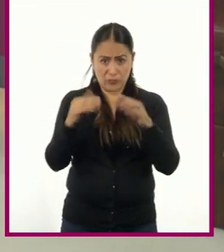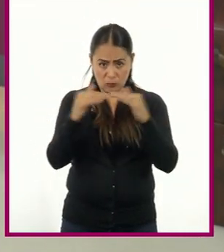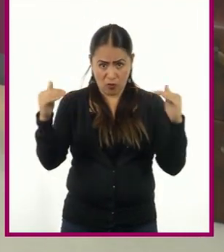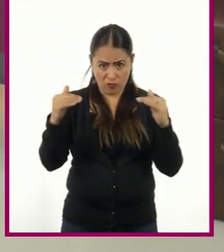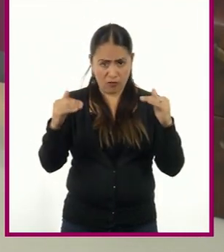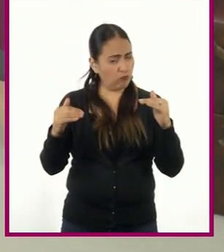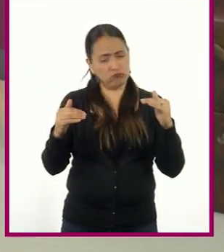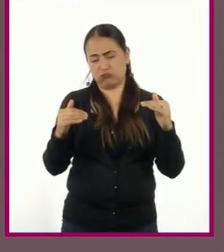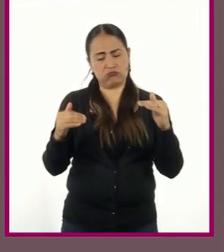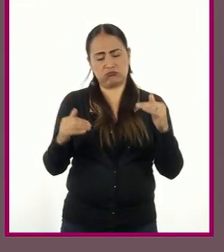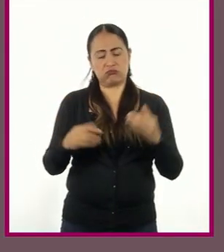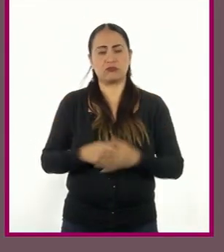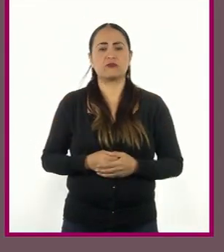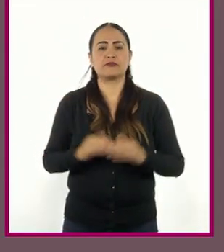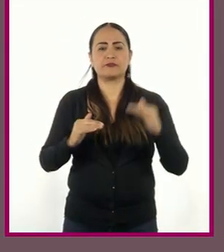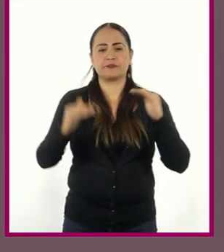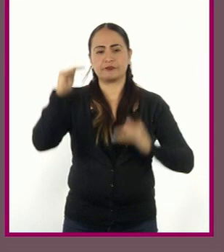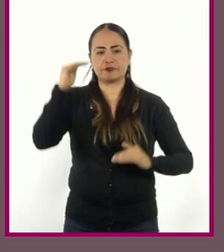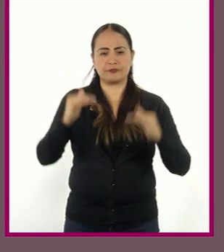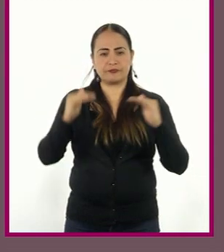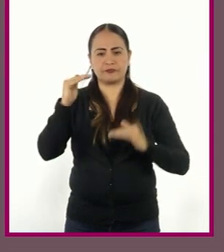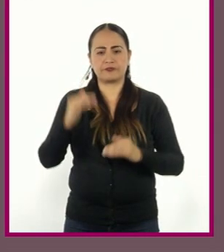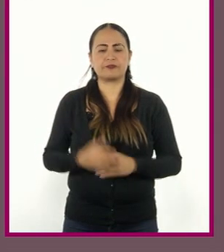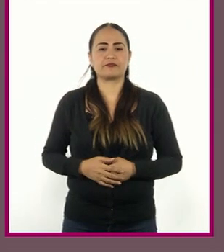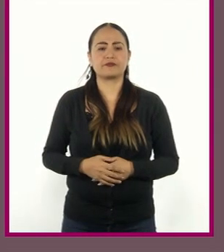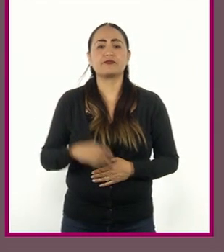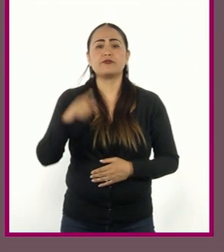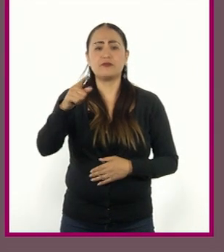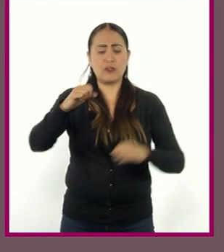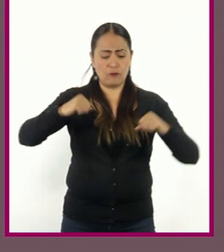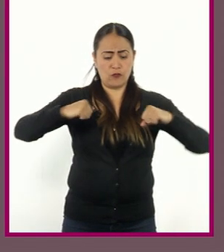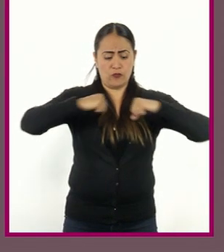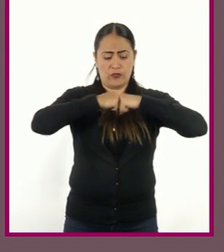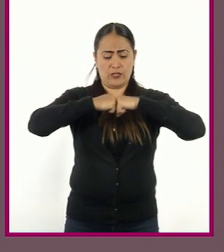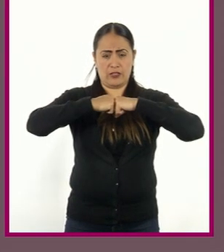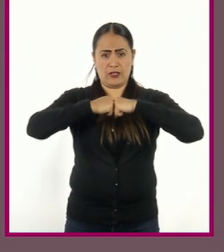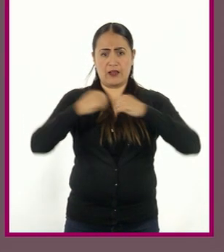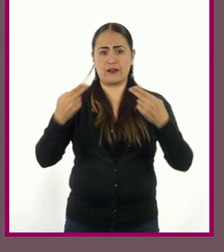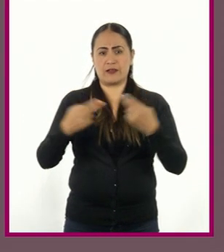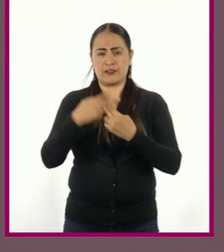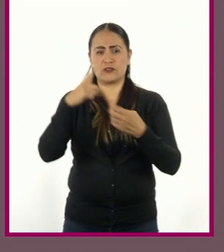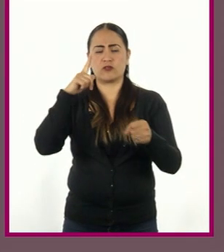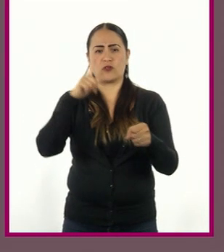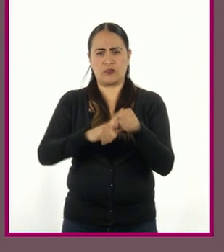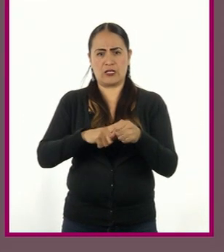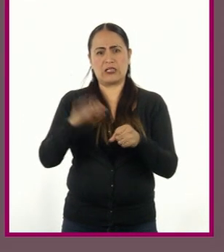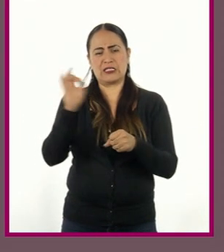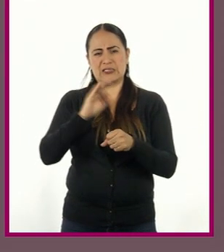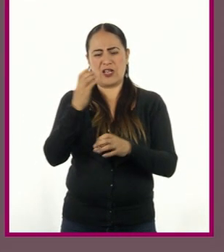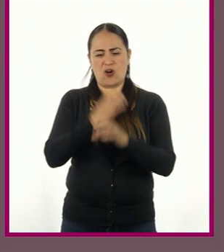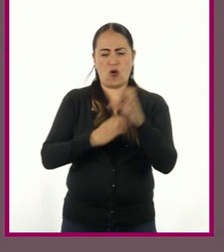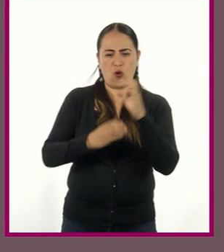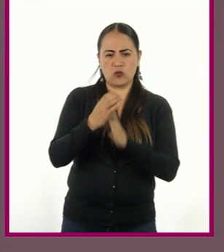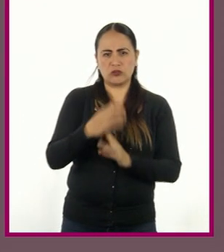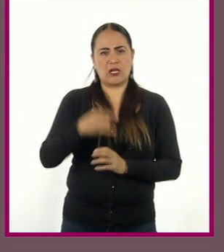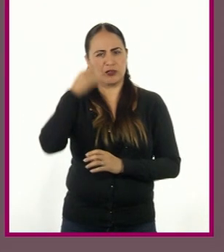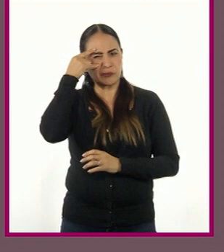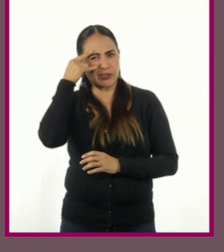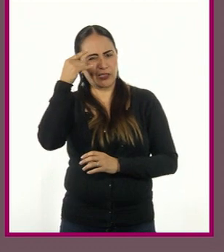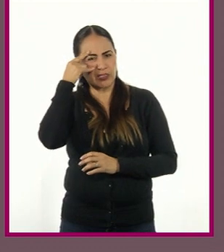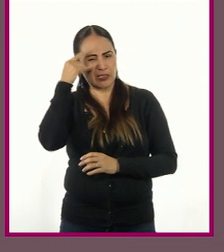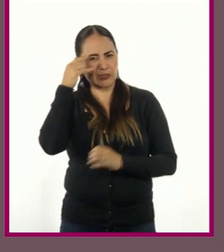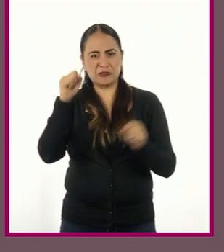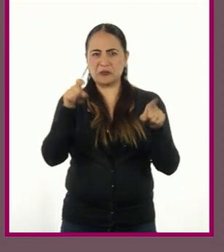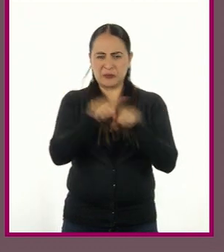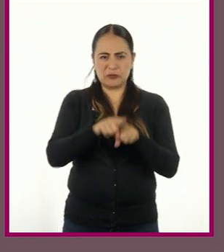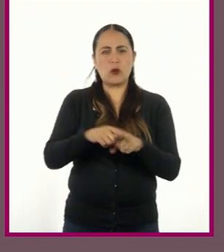más centralizada. Esto da pie a que las fronteras nacionales sean lugar para tráfico de mercancías de todo tipo, e incluso de